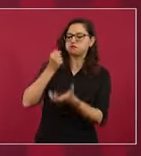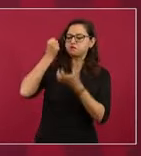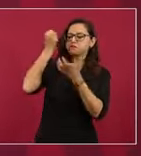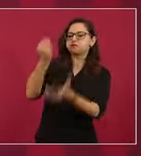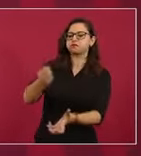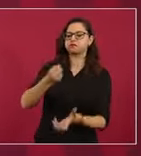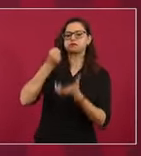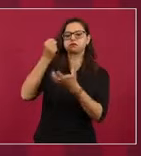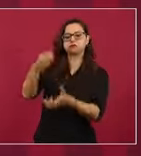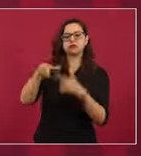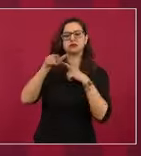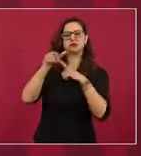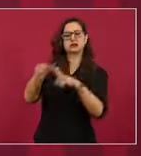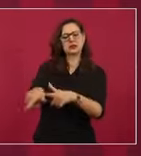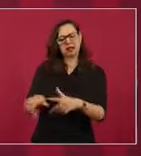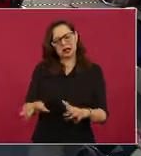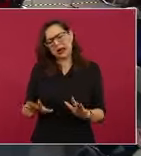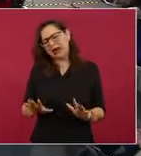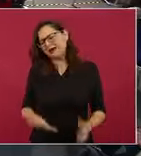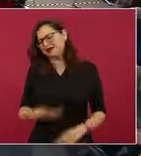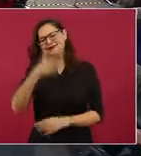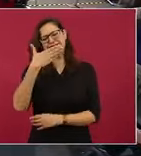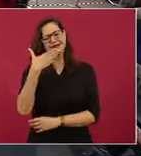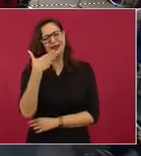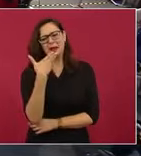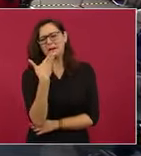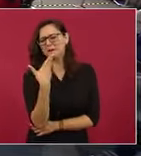si van a seguir financiando